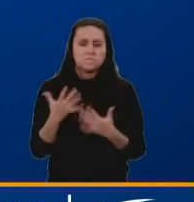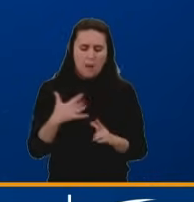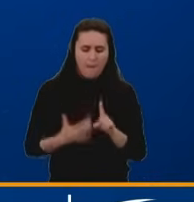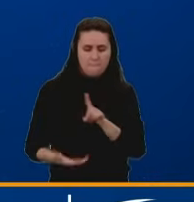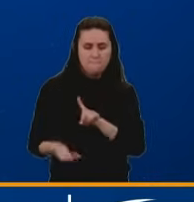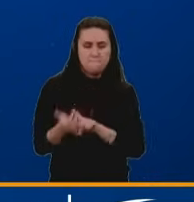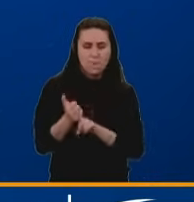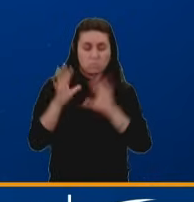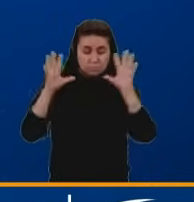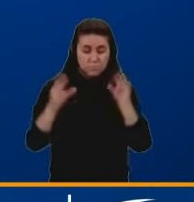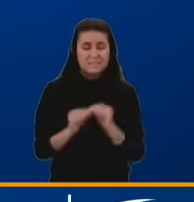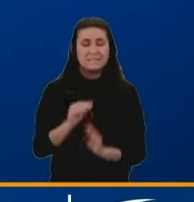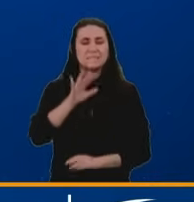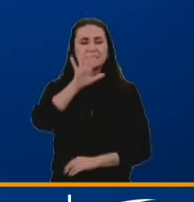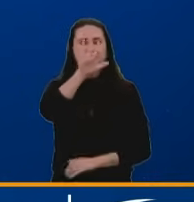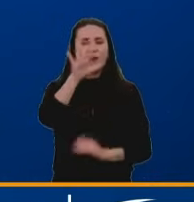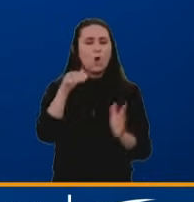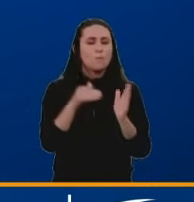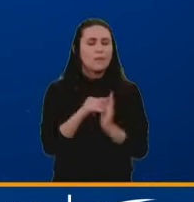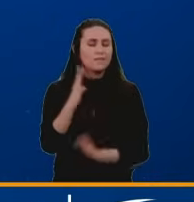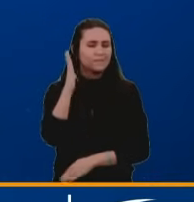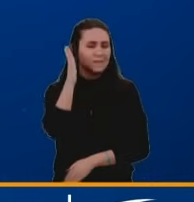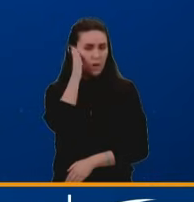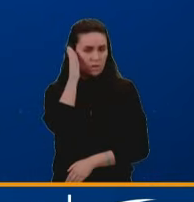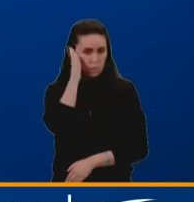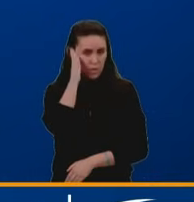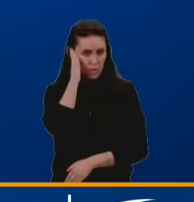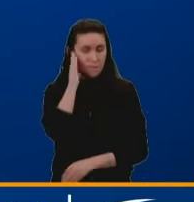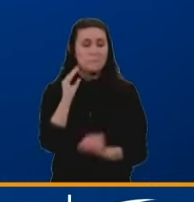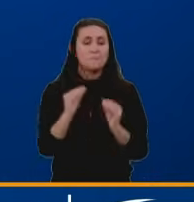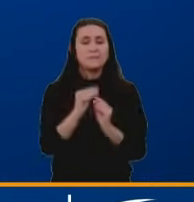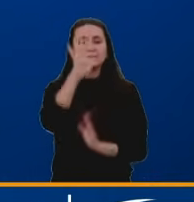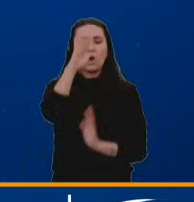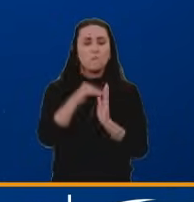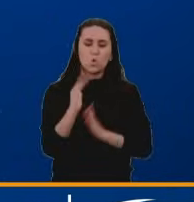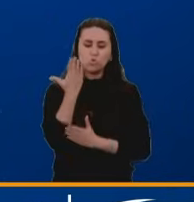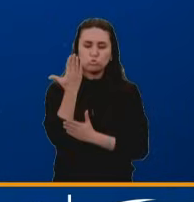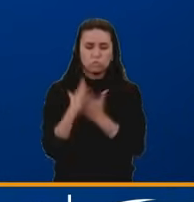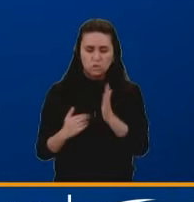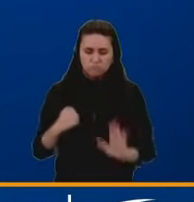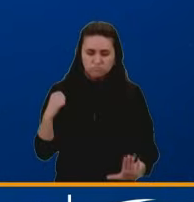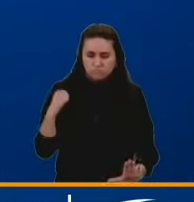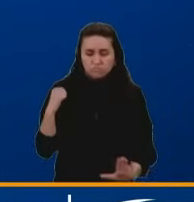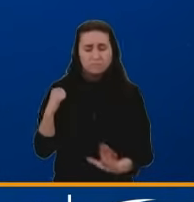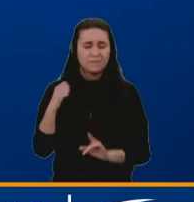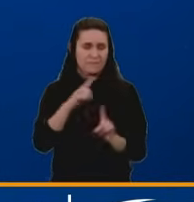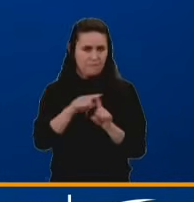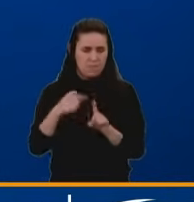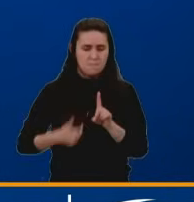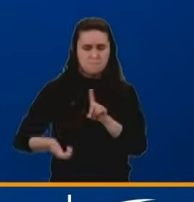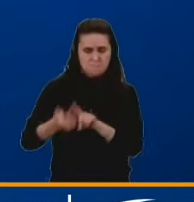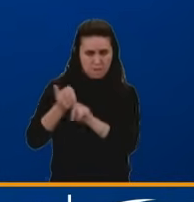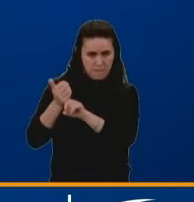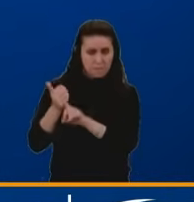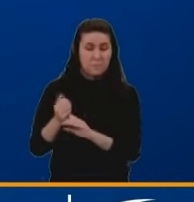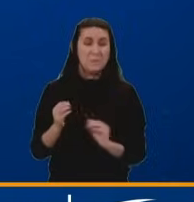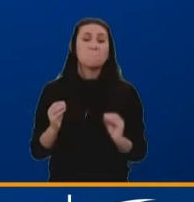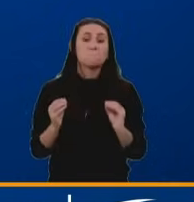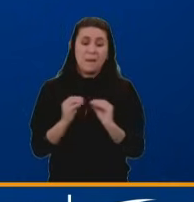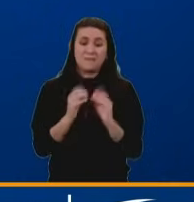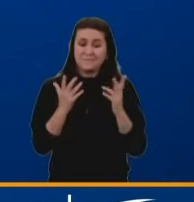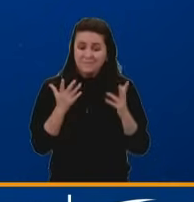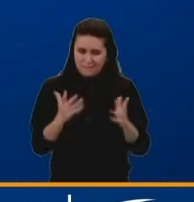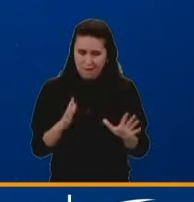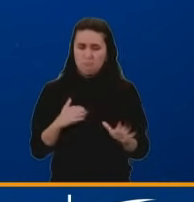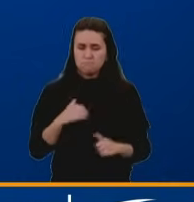5000 teléfonos celulares casi 5000 armas blancas incautar pero sobre todo ha permitido identificar las